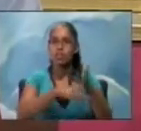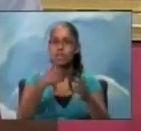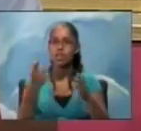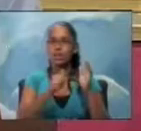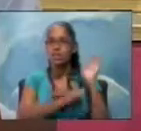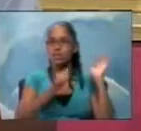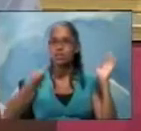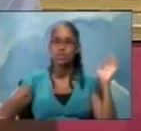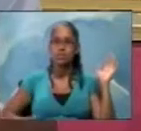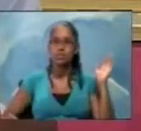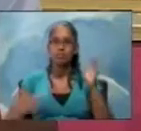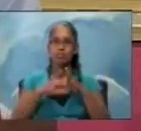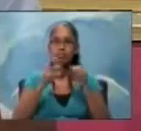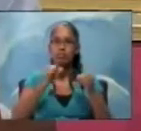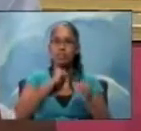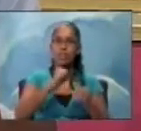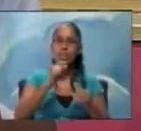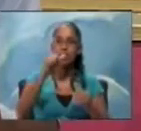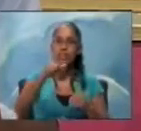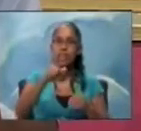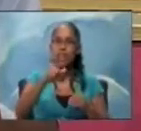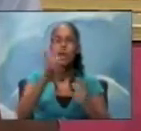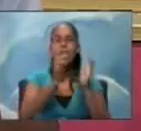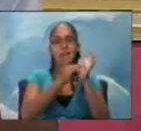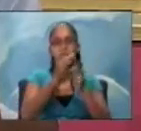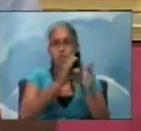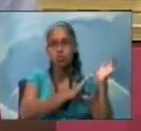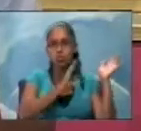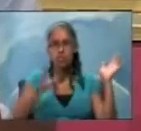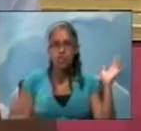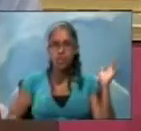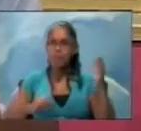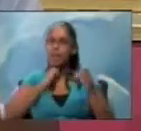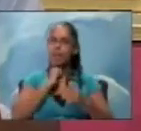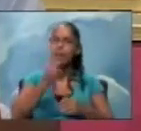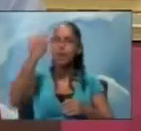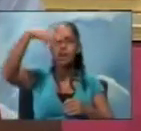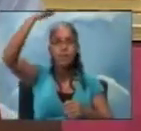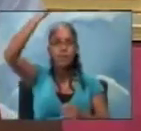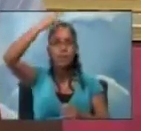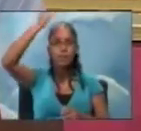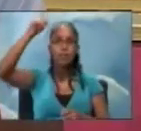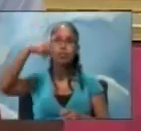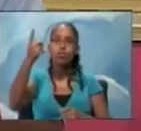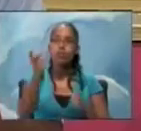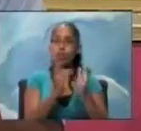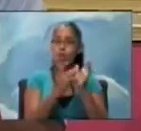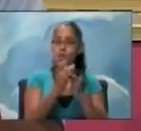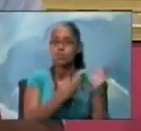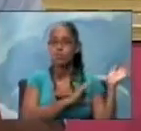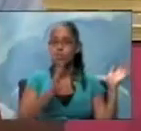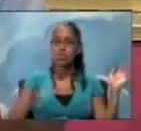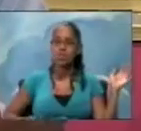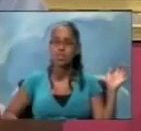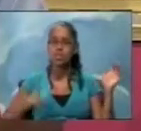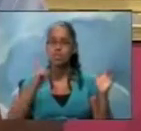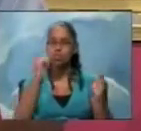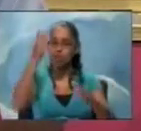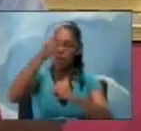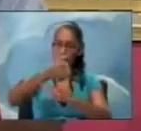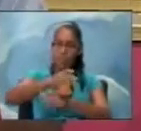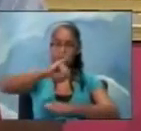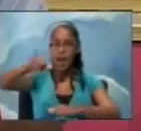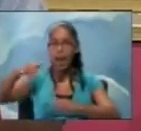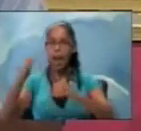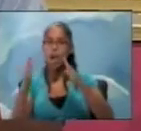Señor Jesucristo era el Mesías. Era el Mesías. Cuando el Señor Jesucristo entra a